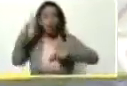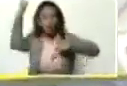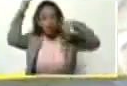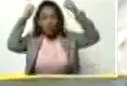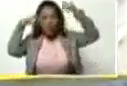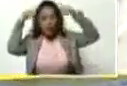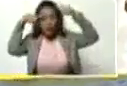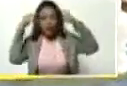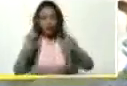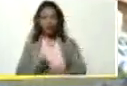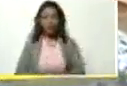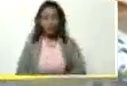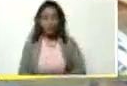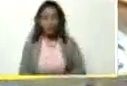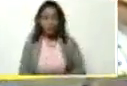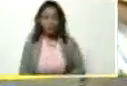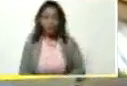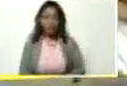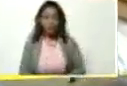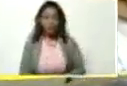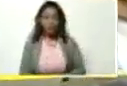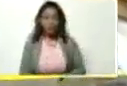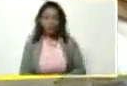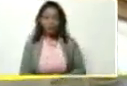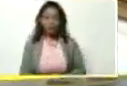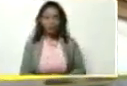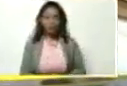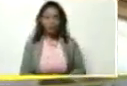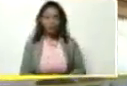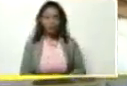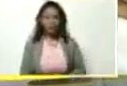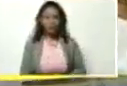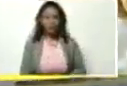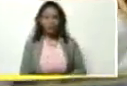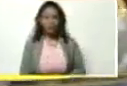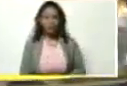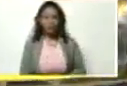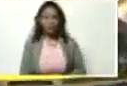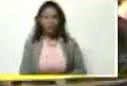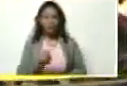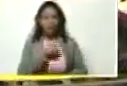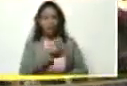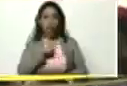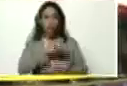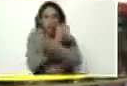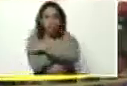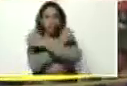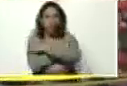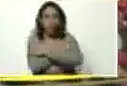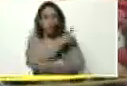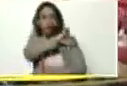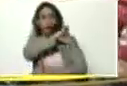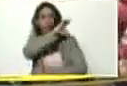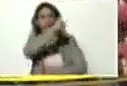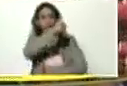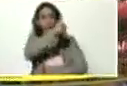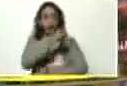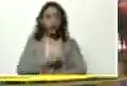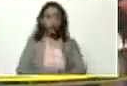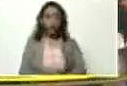Rafael Chávez Frías. Quiero felicitar a su rector,